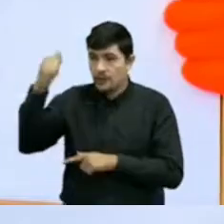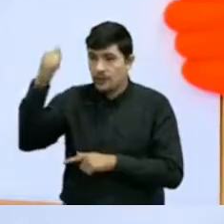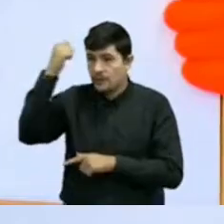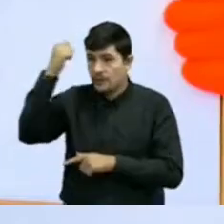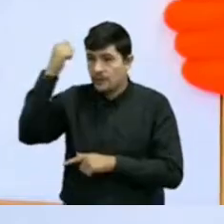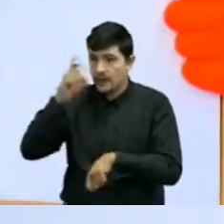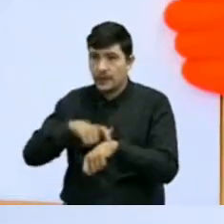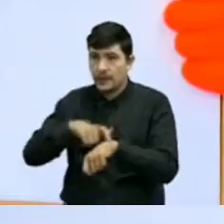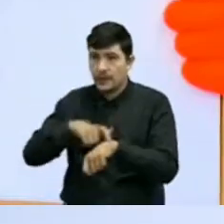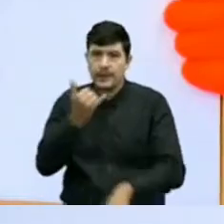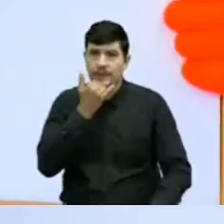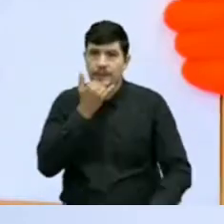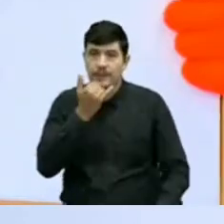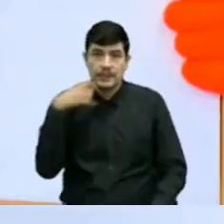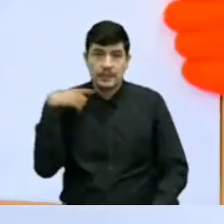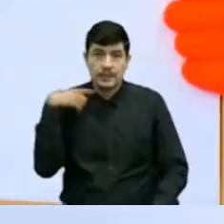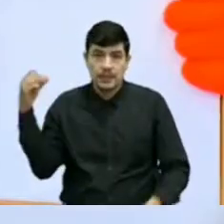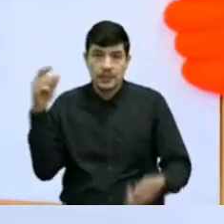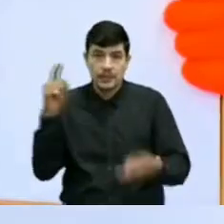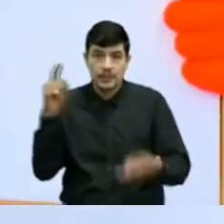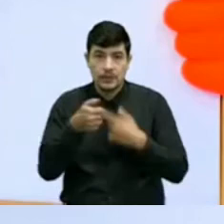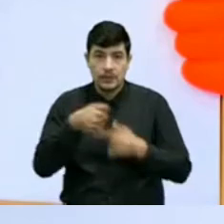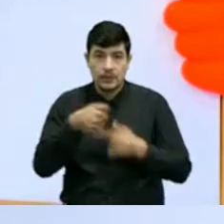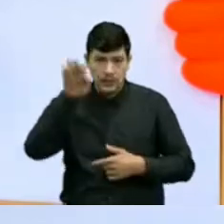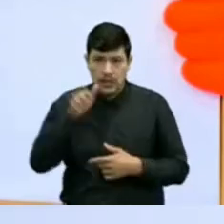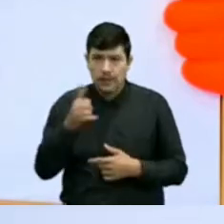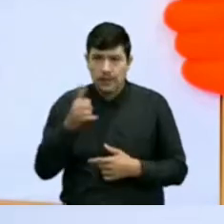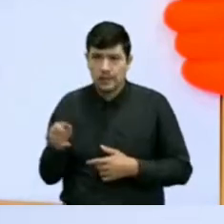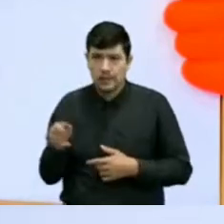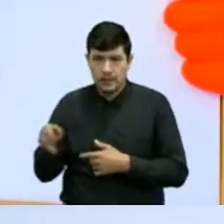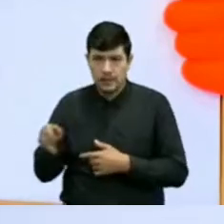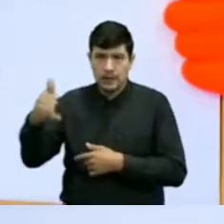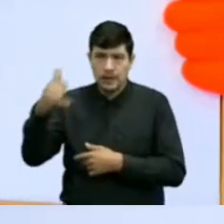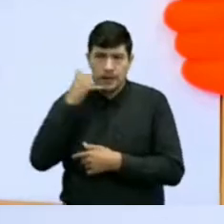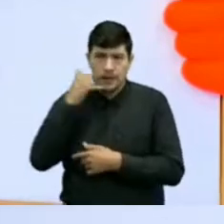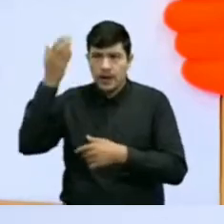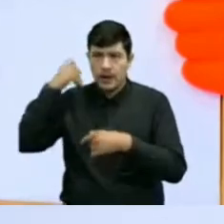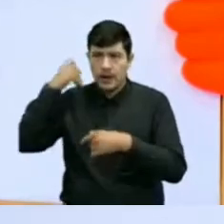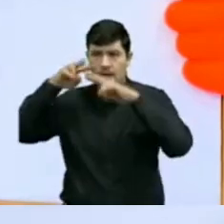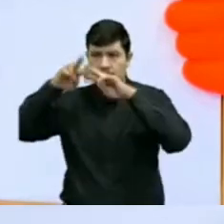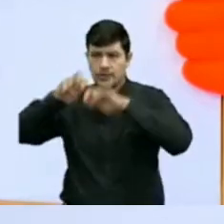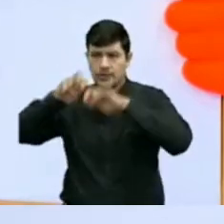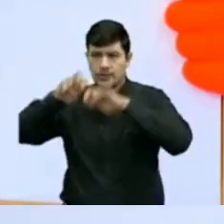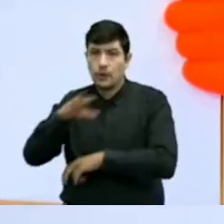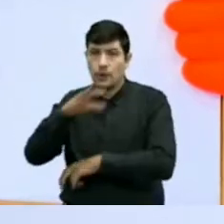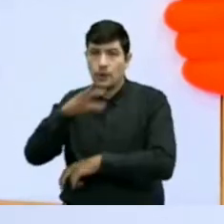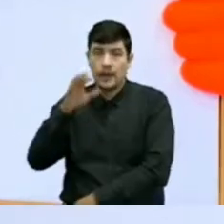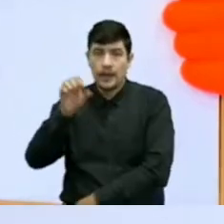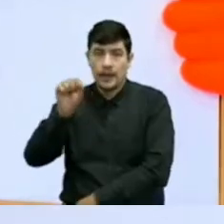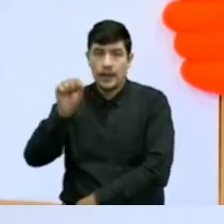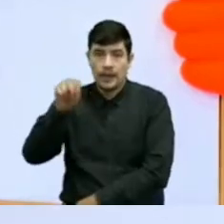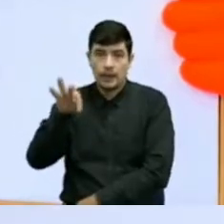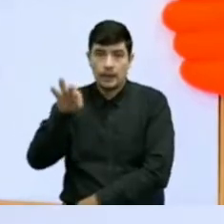siglo XIX el teléfono es producto de investigaciones de un señor que se llamaba Antonio Meucci, un